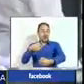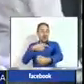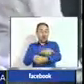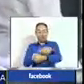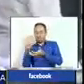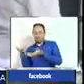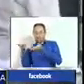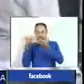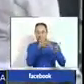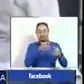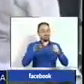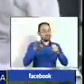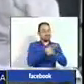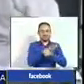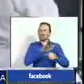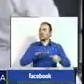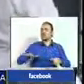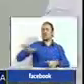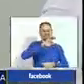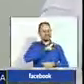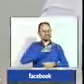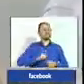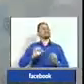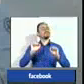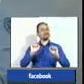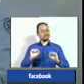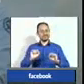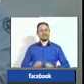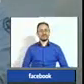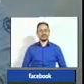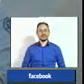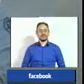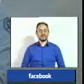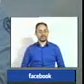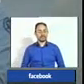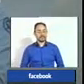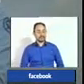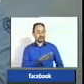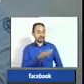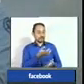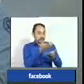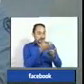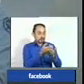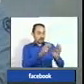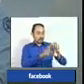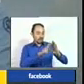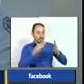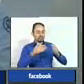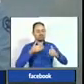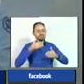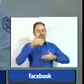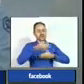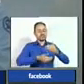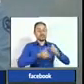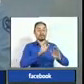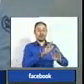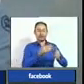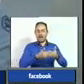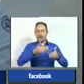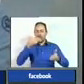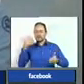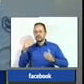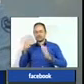los hospitales a nivel nacional. Apertura económica debe ser un proceso